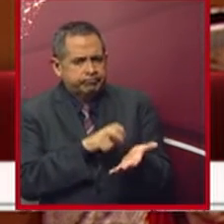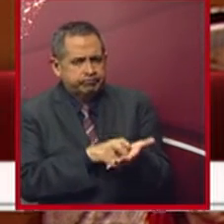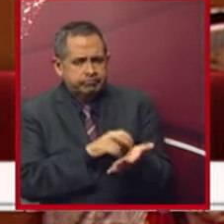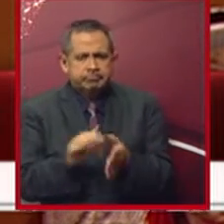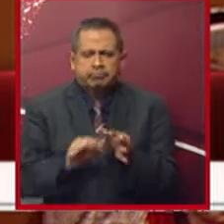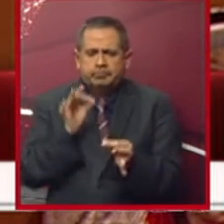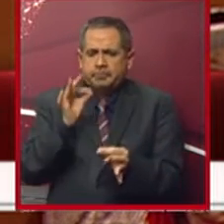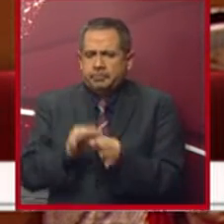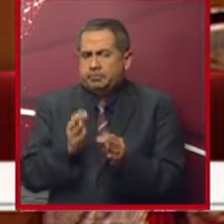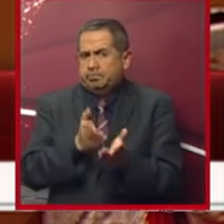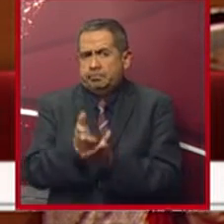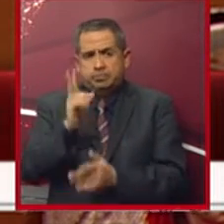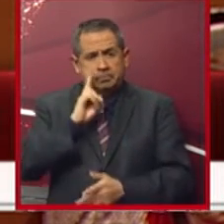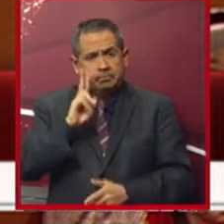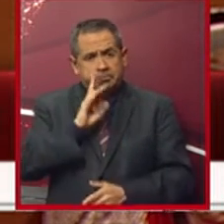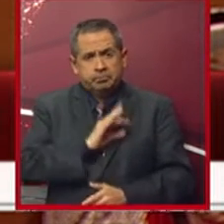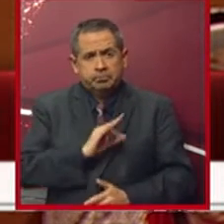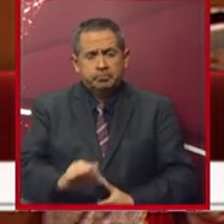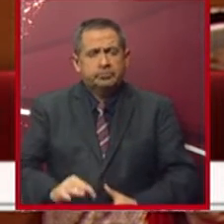deficiencias.